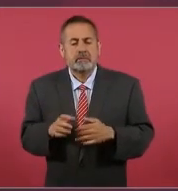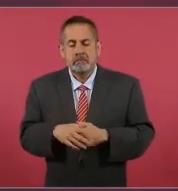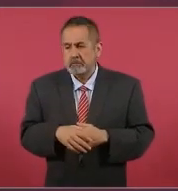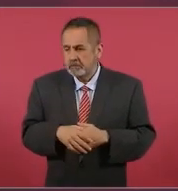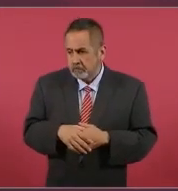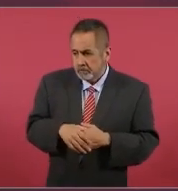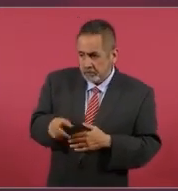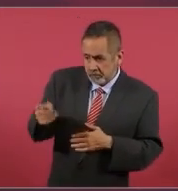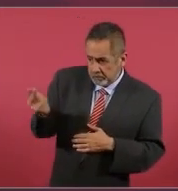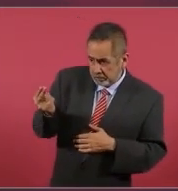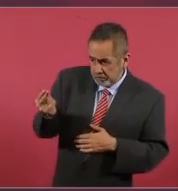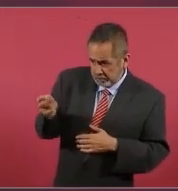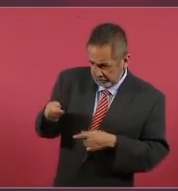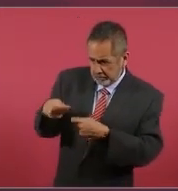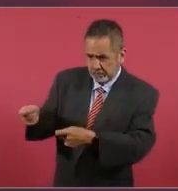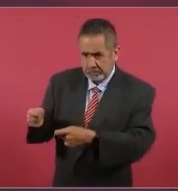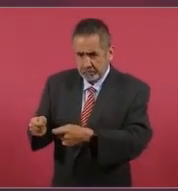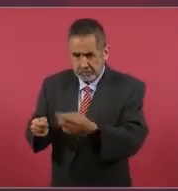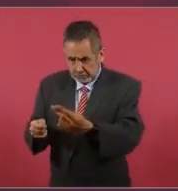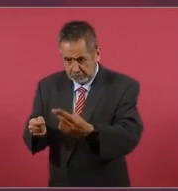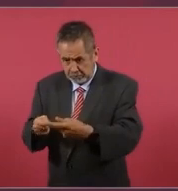según sus necesidades.